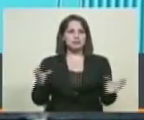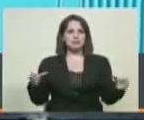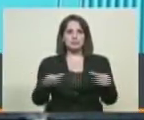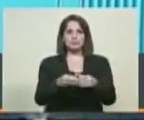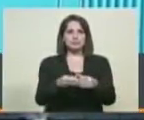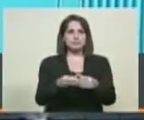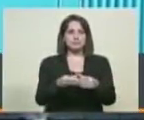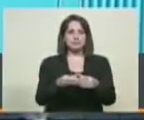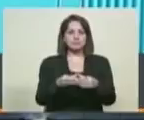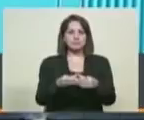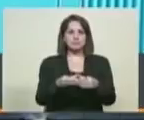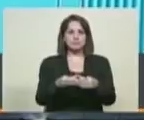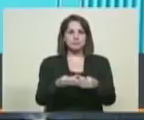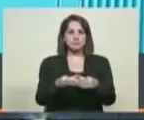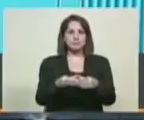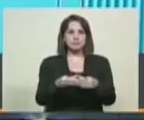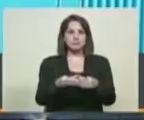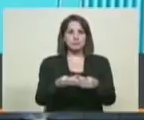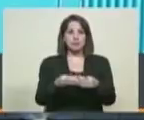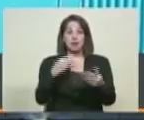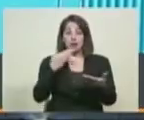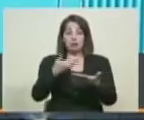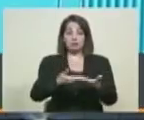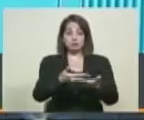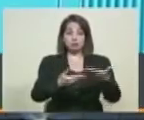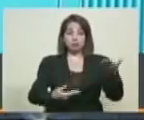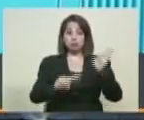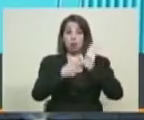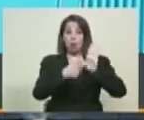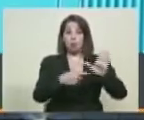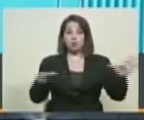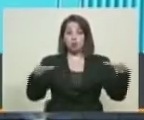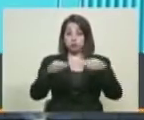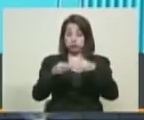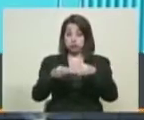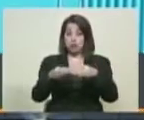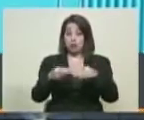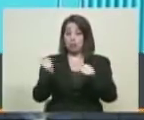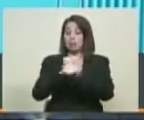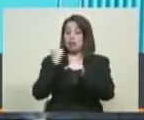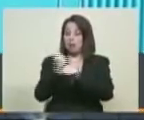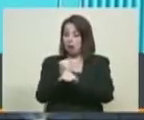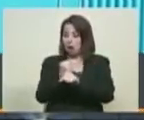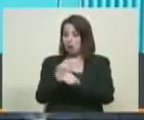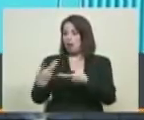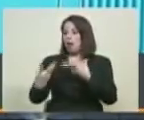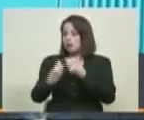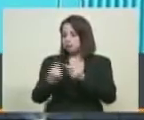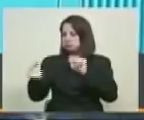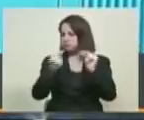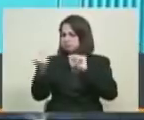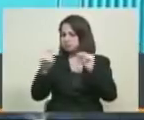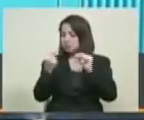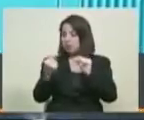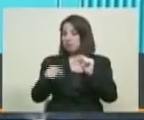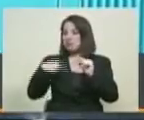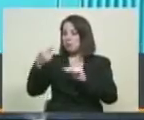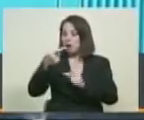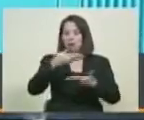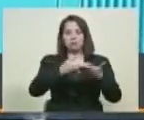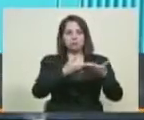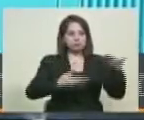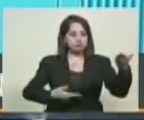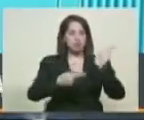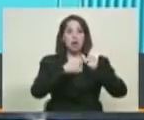me presenten un punto de cuenta conjunto para aprobarle los recursos para culminar toda la fase del